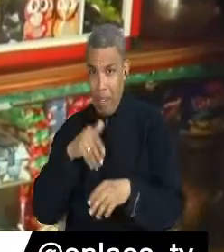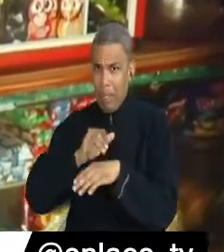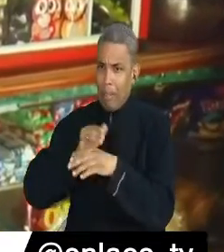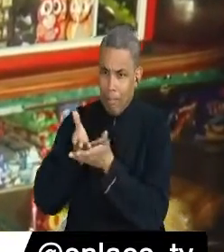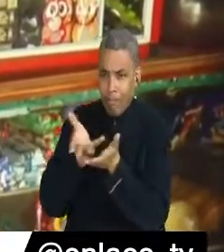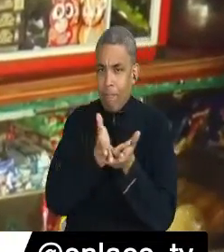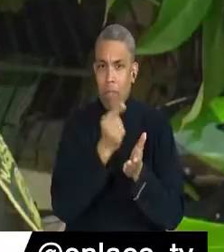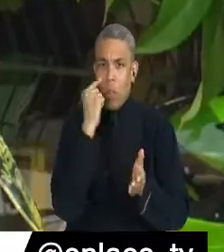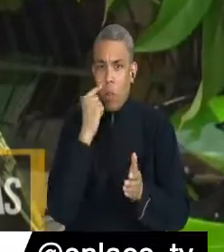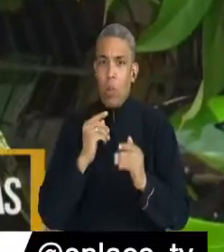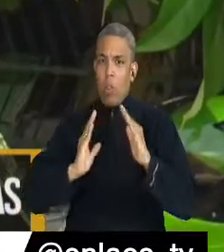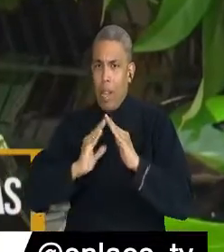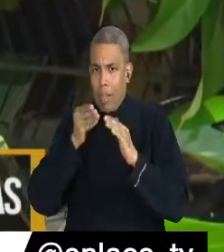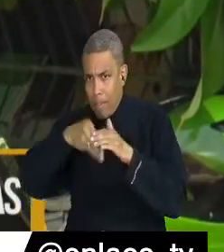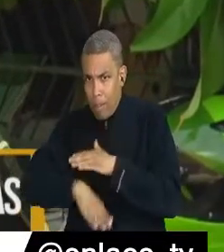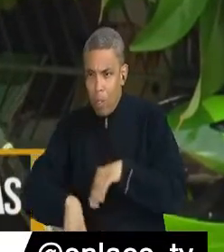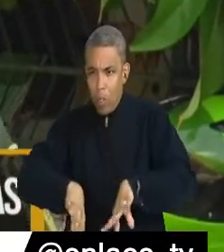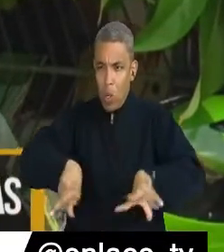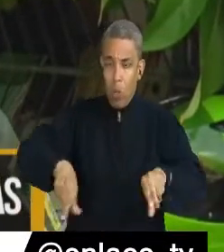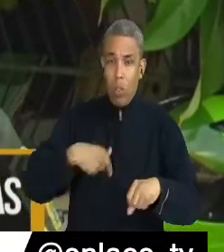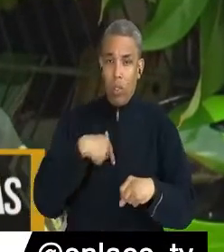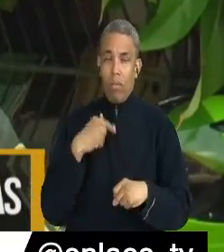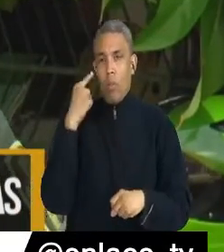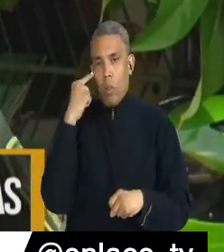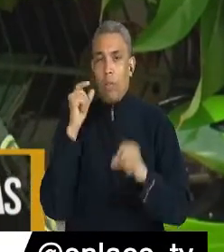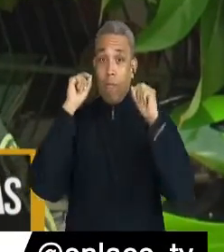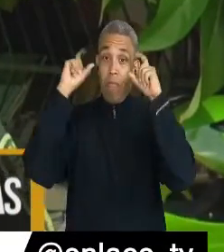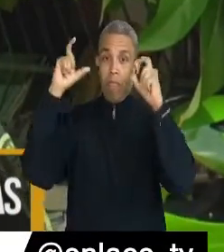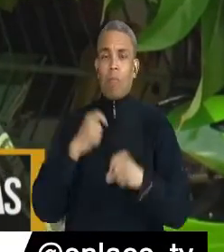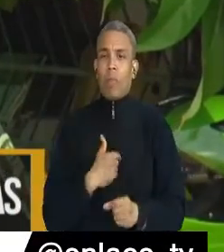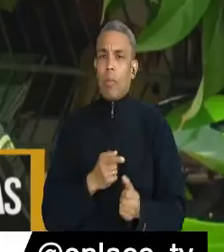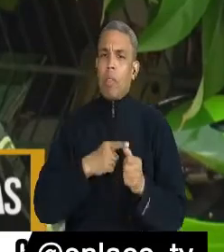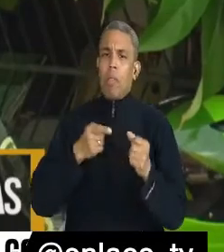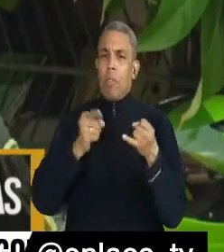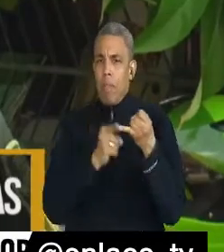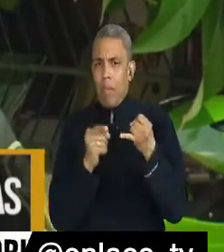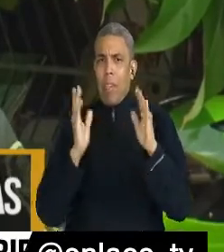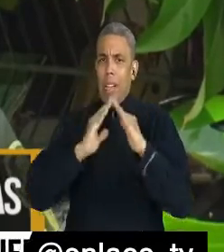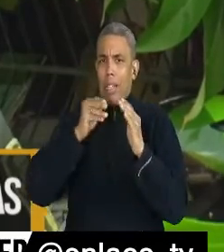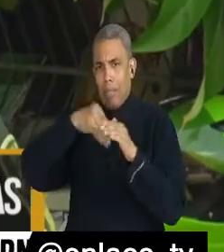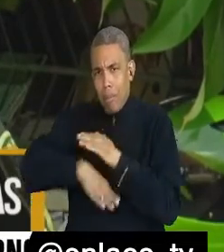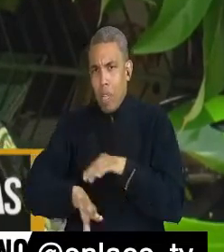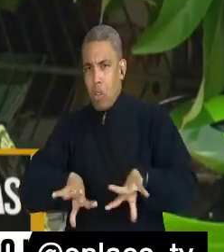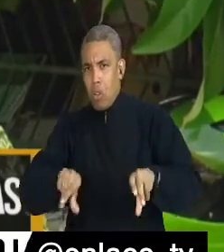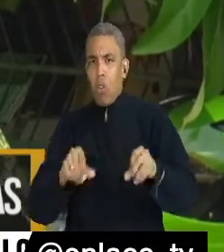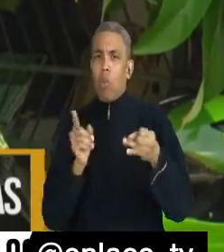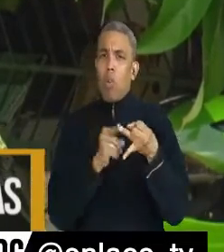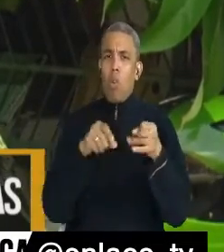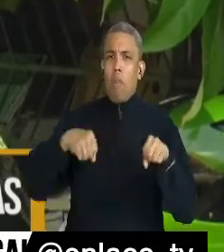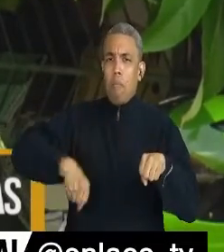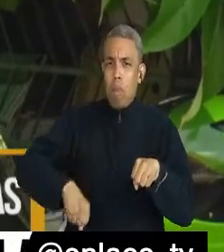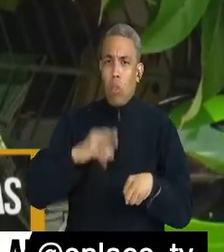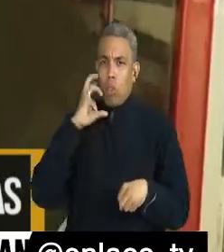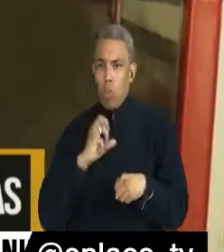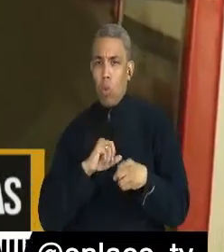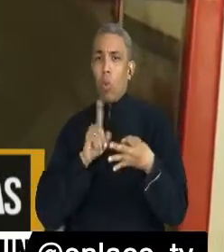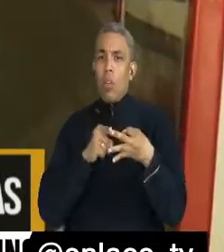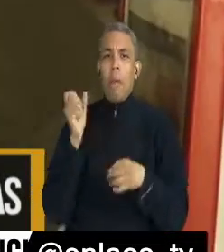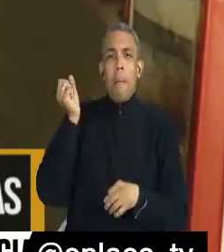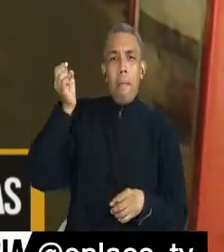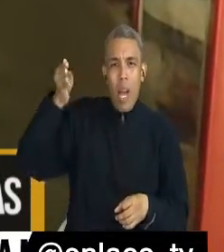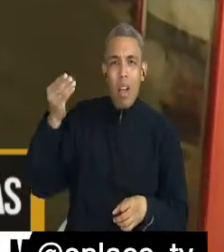viviendas estamos empezando con hurto a residencias horta motocicletas por todas entidades financieras trabajando todos los días